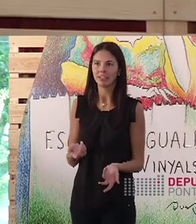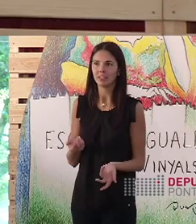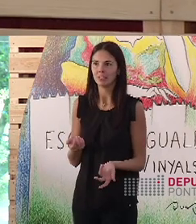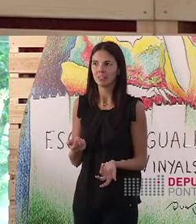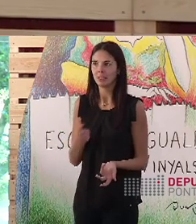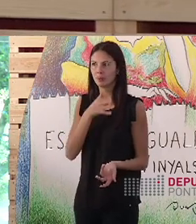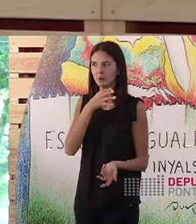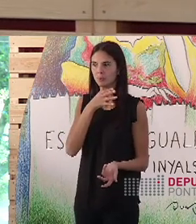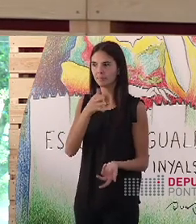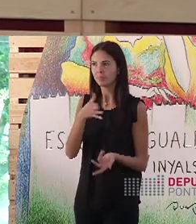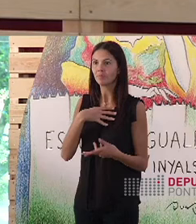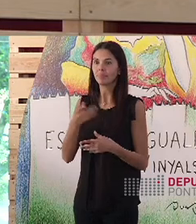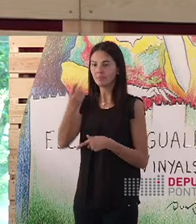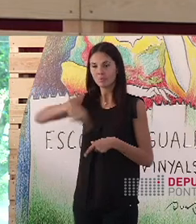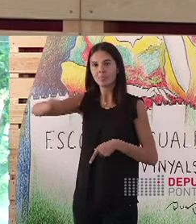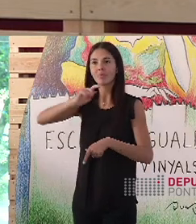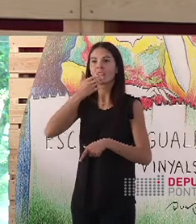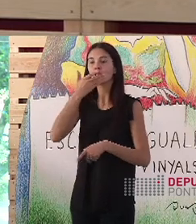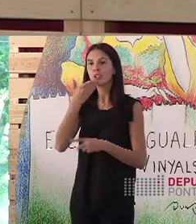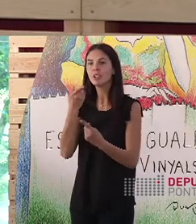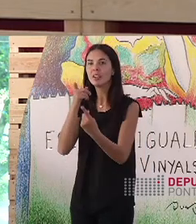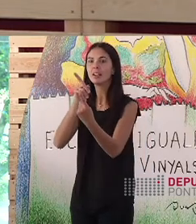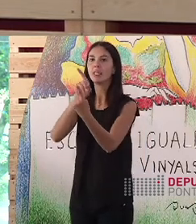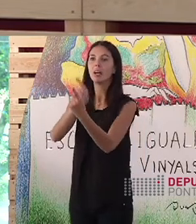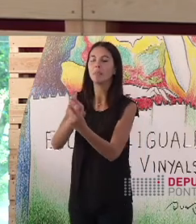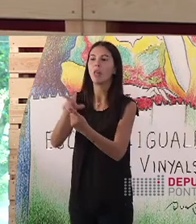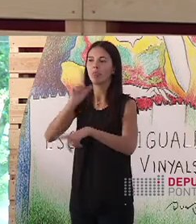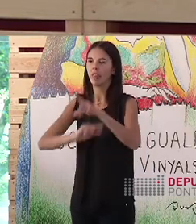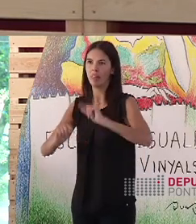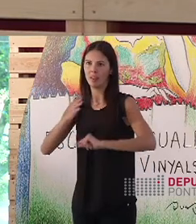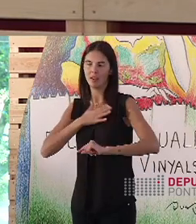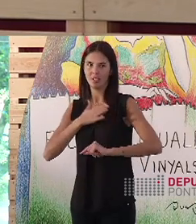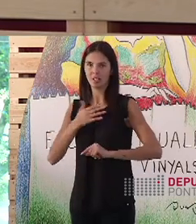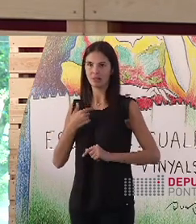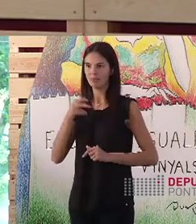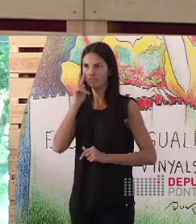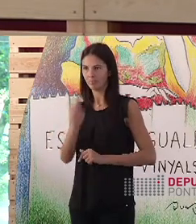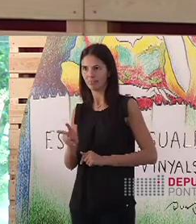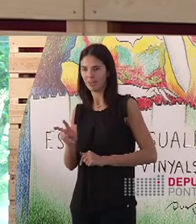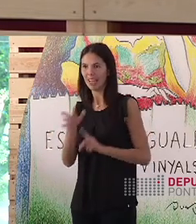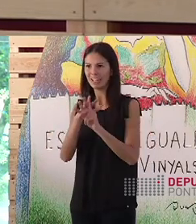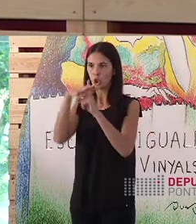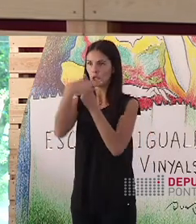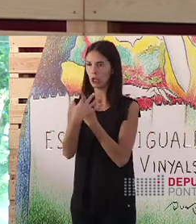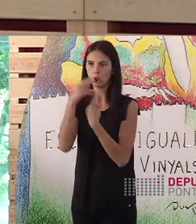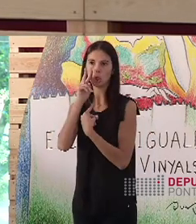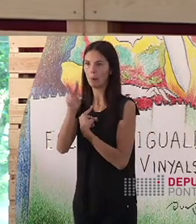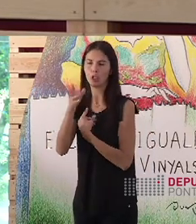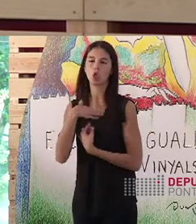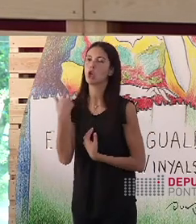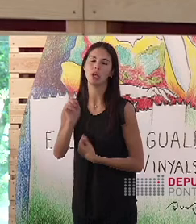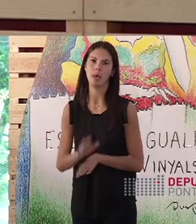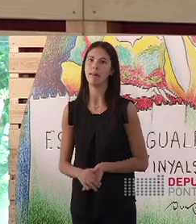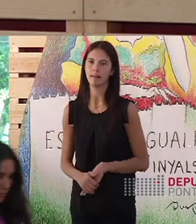hai unha gran connivencia, pero queren decidir eles con quen, queren verse no propio contexto, non queren salirse